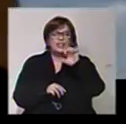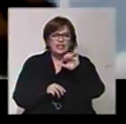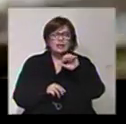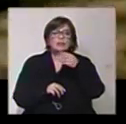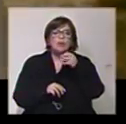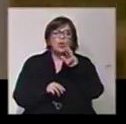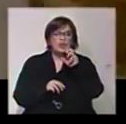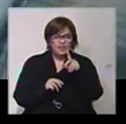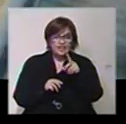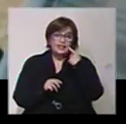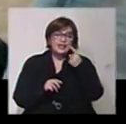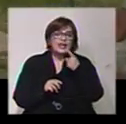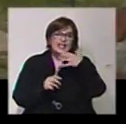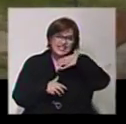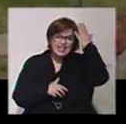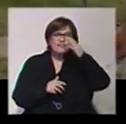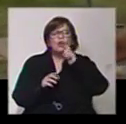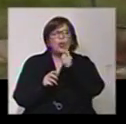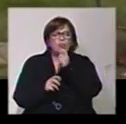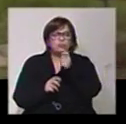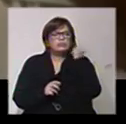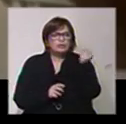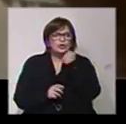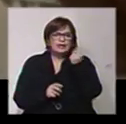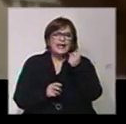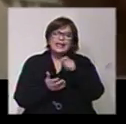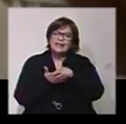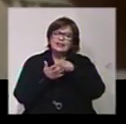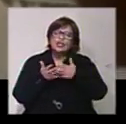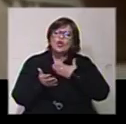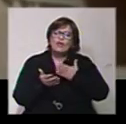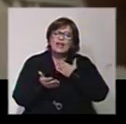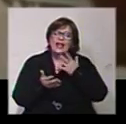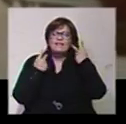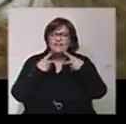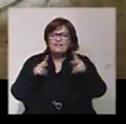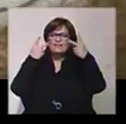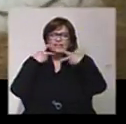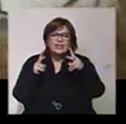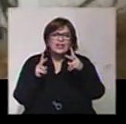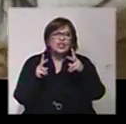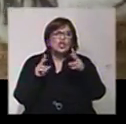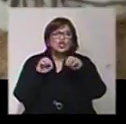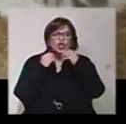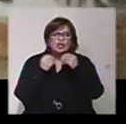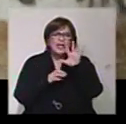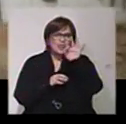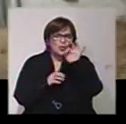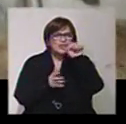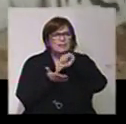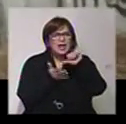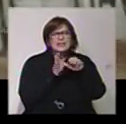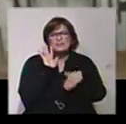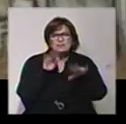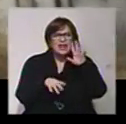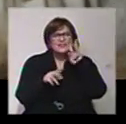programa, que se había convertido en un gran comunicador, que fue novelista y fue un gran viajero. Sapo visitó más de 50 países en total entre todo lo